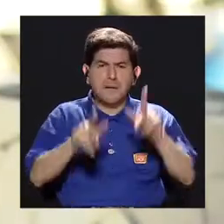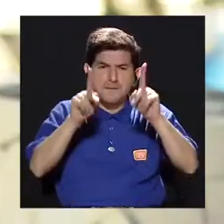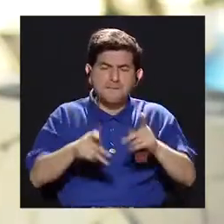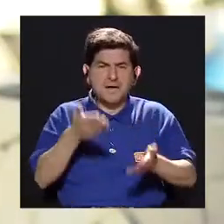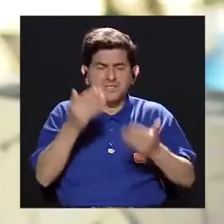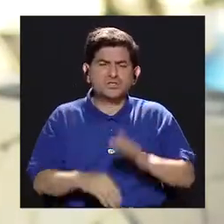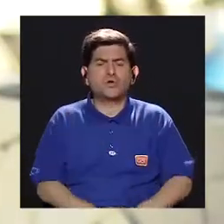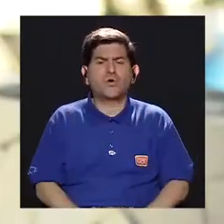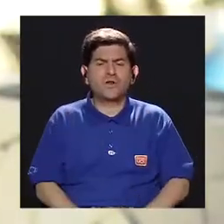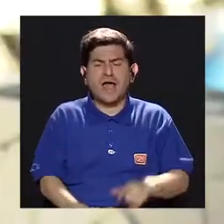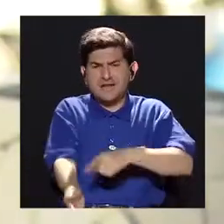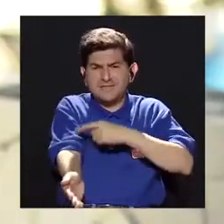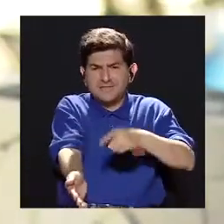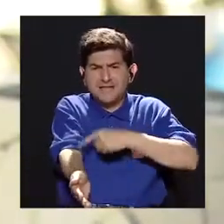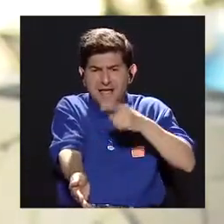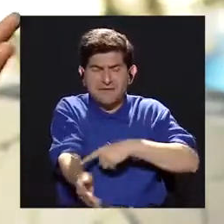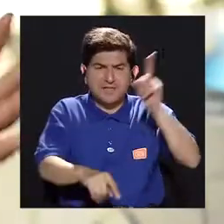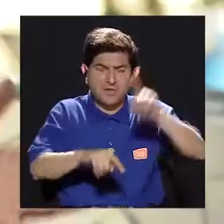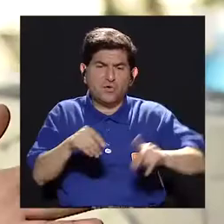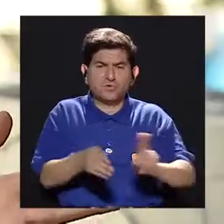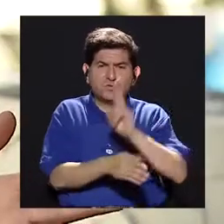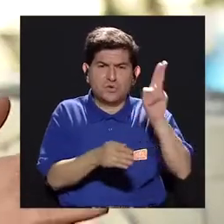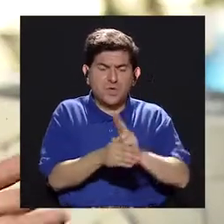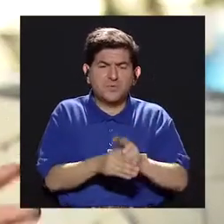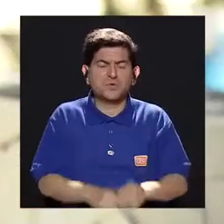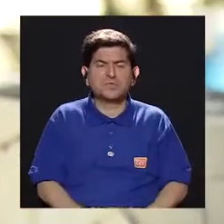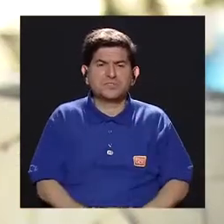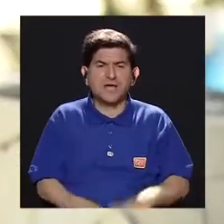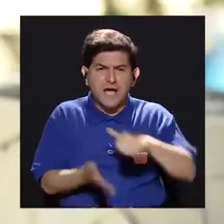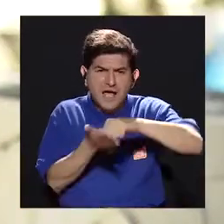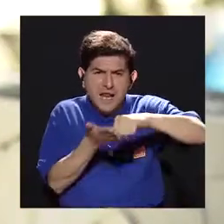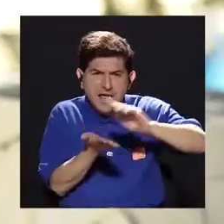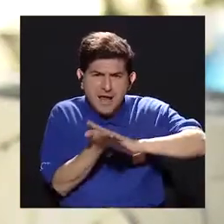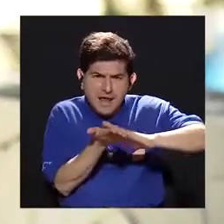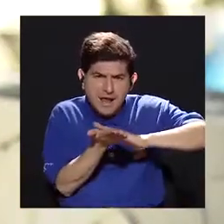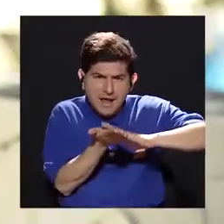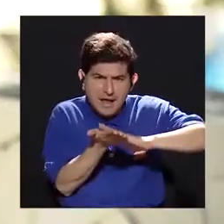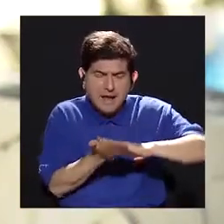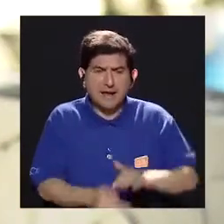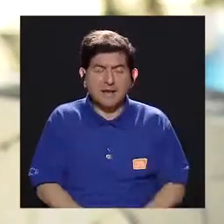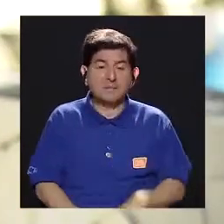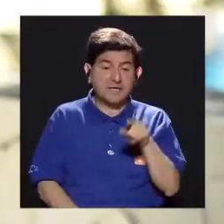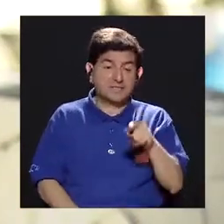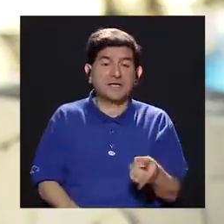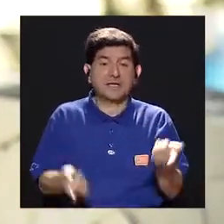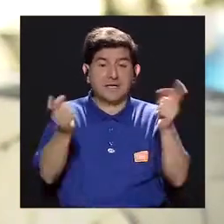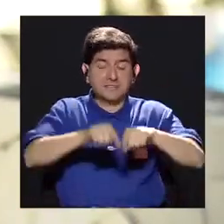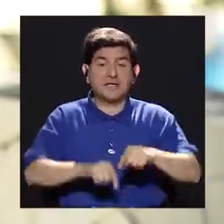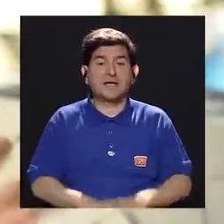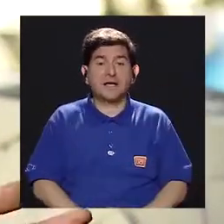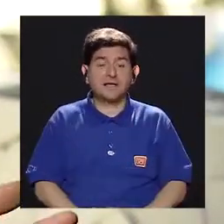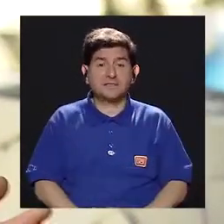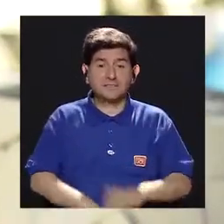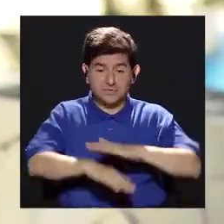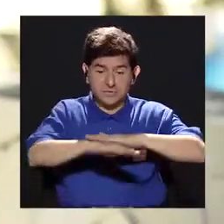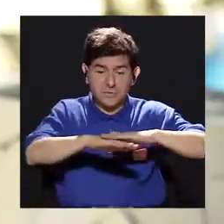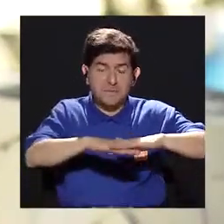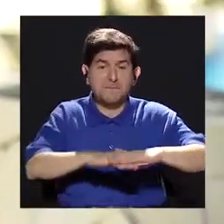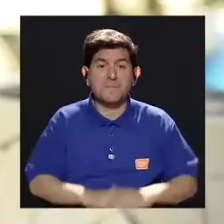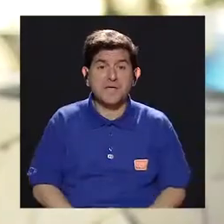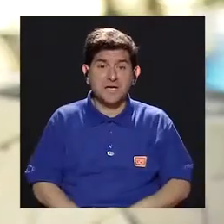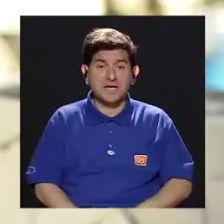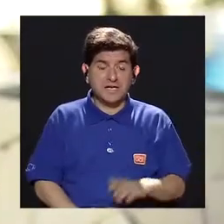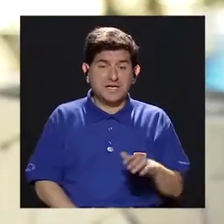ciertos pacientes que son diabéticos, ahí a veces no pueden usar ciertas cremas porque son queratolíticas y pueden irritar la piel del